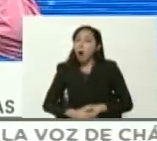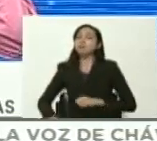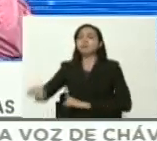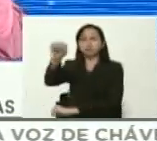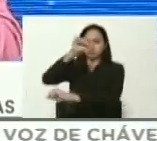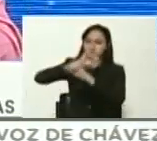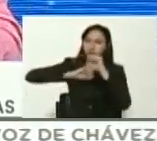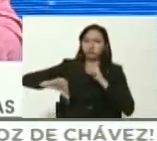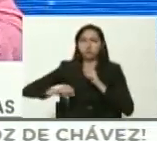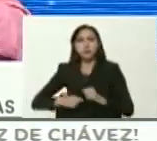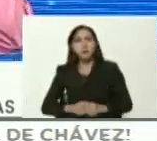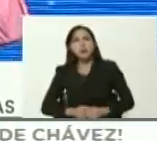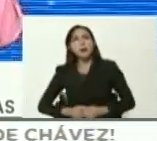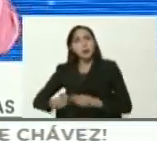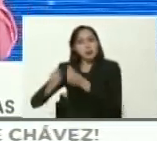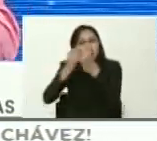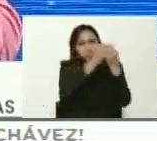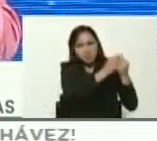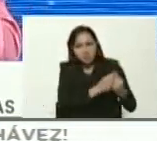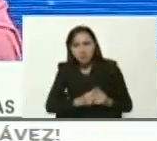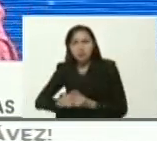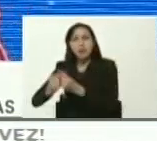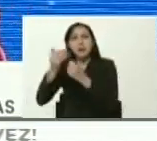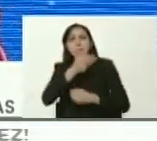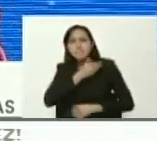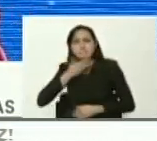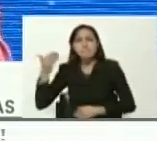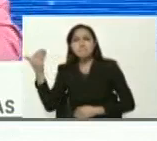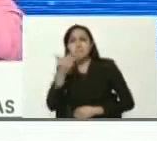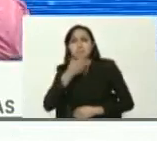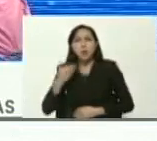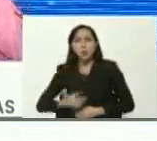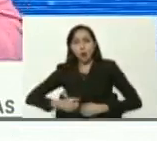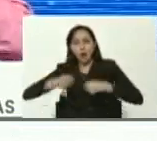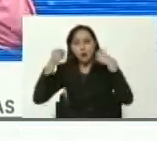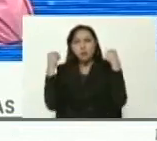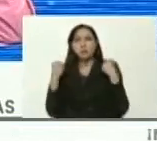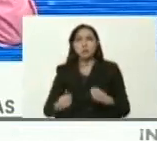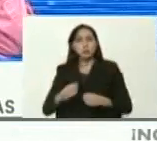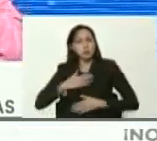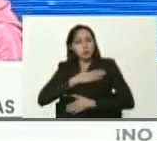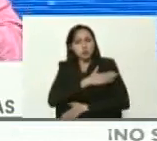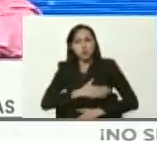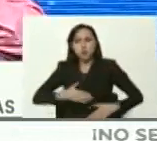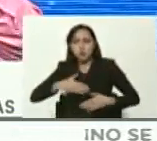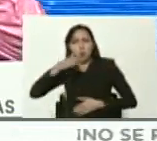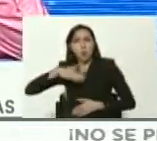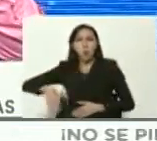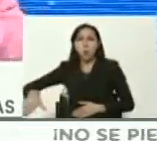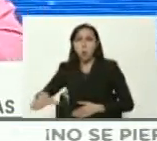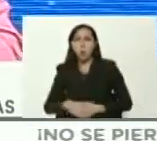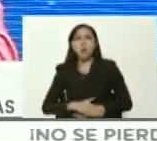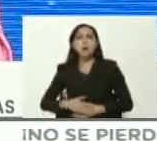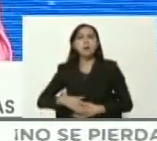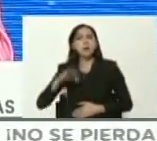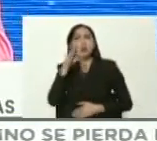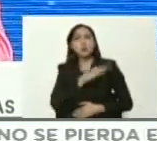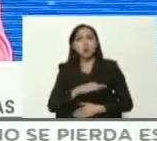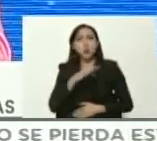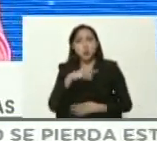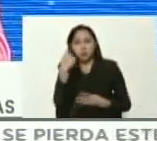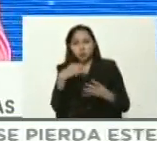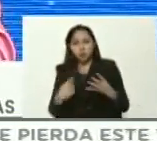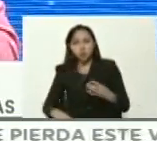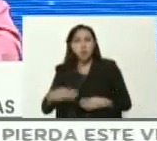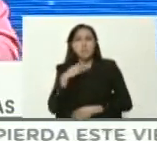contraofensiva para recuperar y restituir plenamente el estado de bienestar socialista de las misiones y